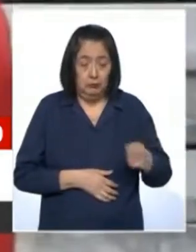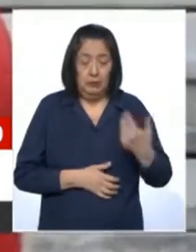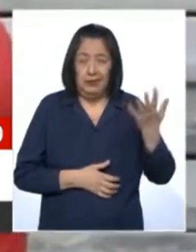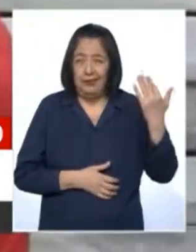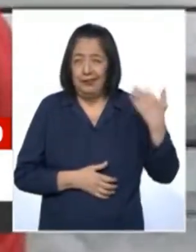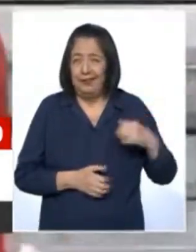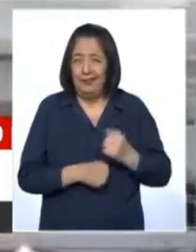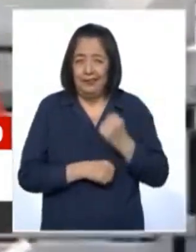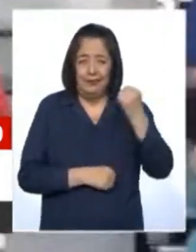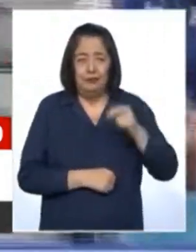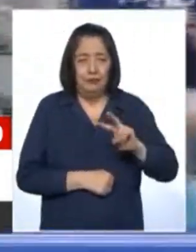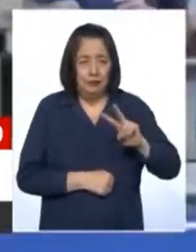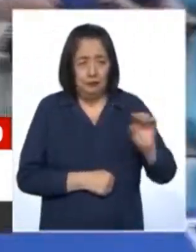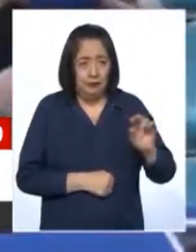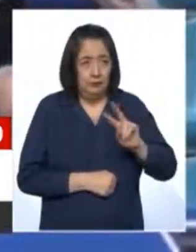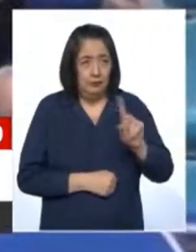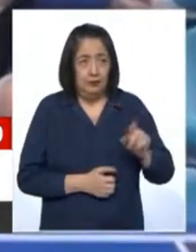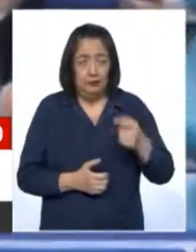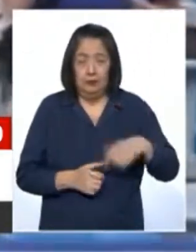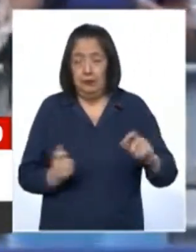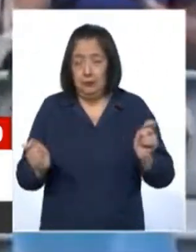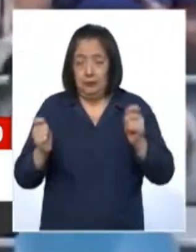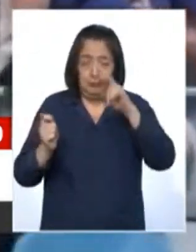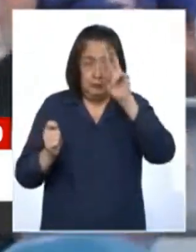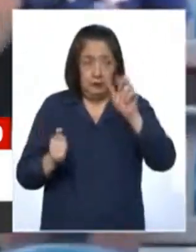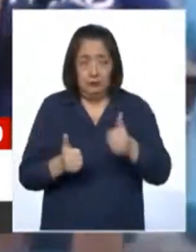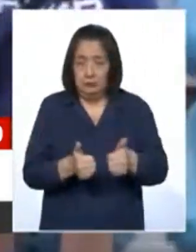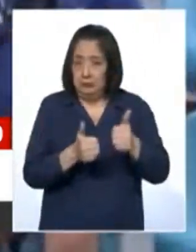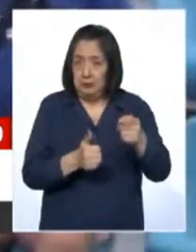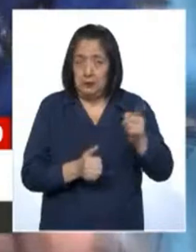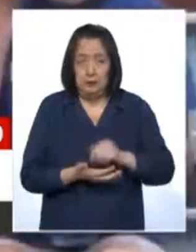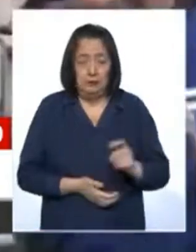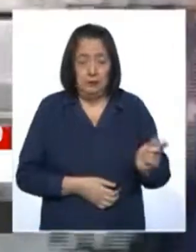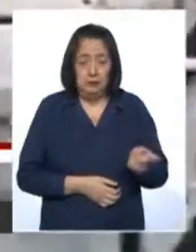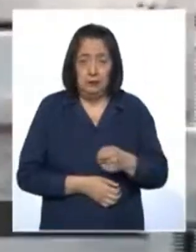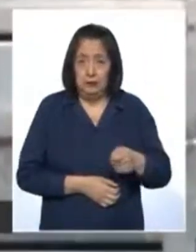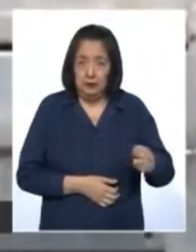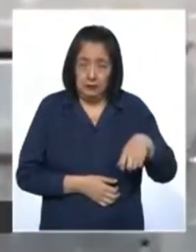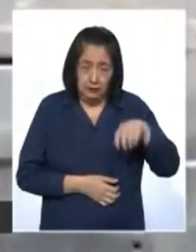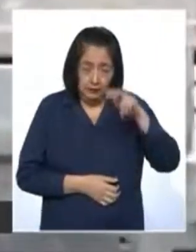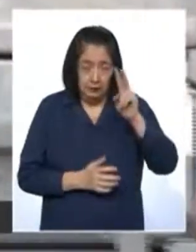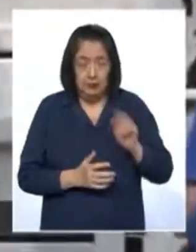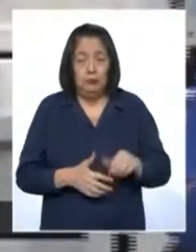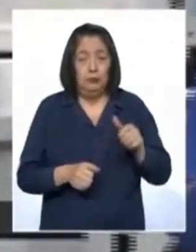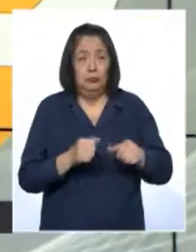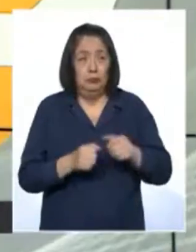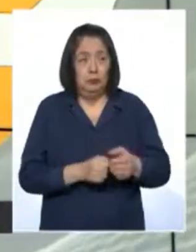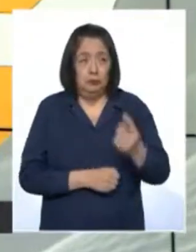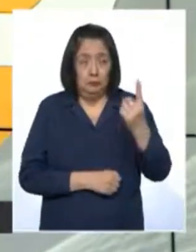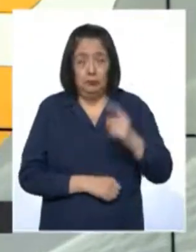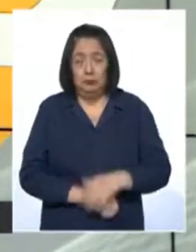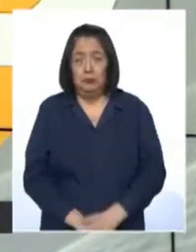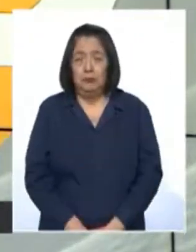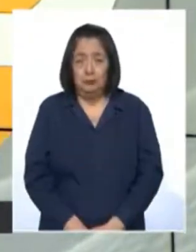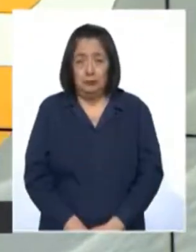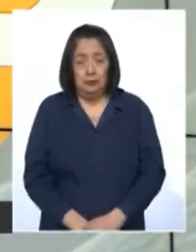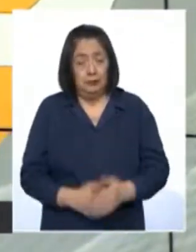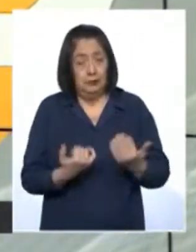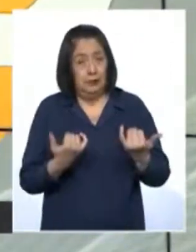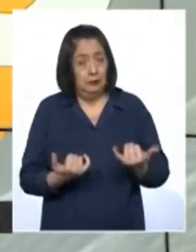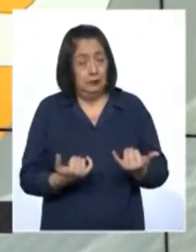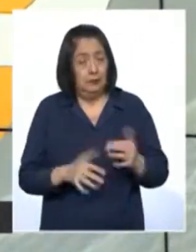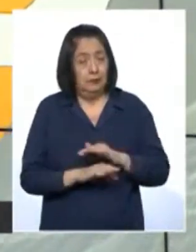en el 2021. Así que arriba Perú, como siempre, que le vaya excelente a nuestra raqueta número uno del país. De esta